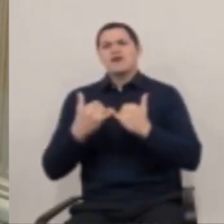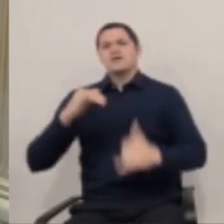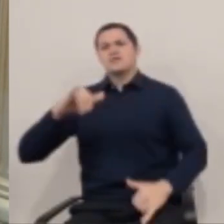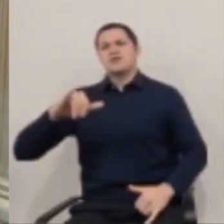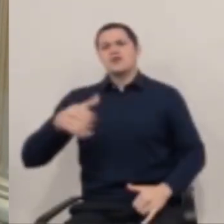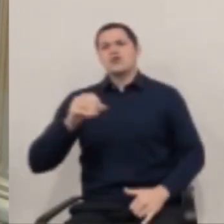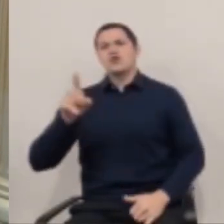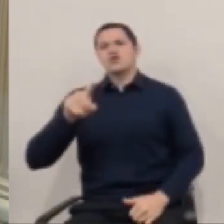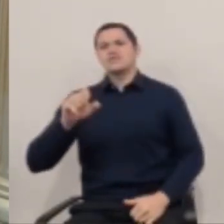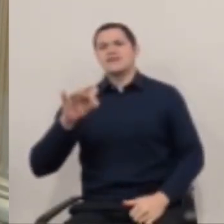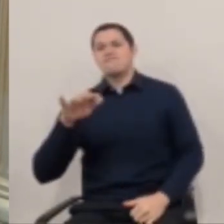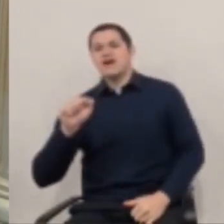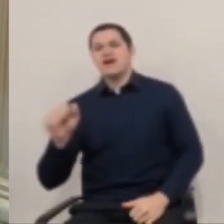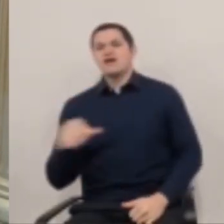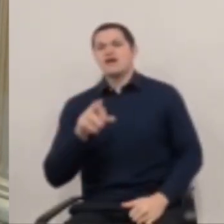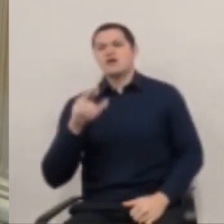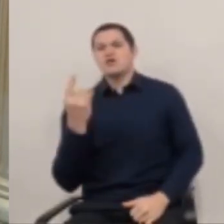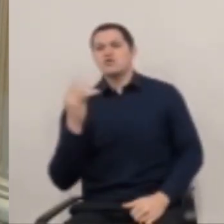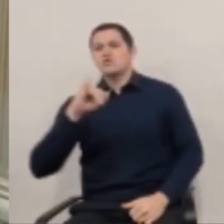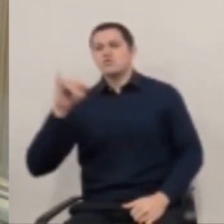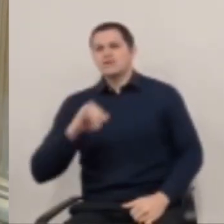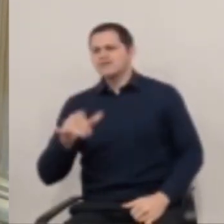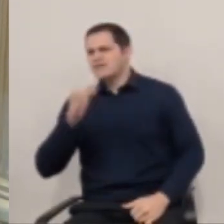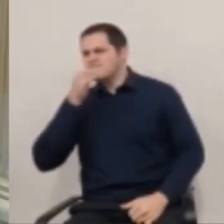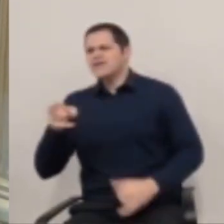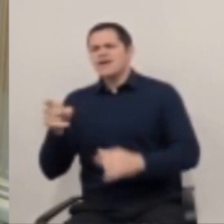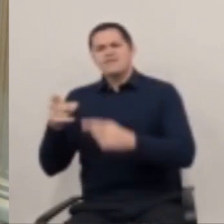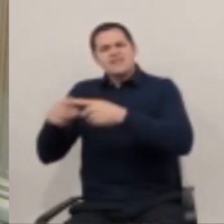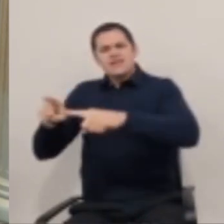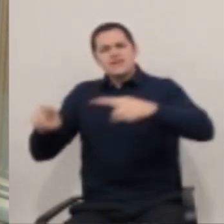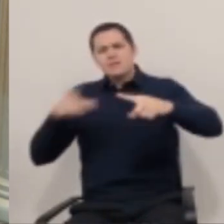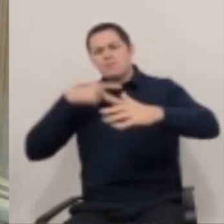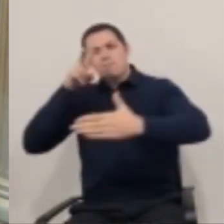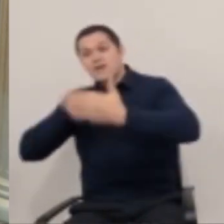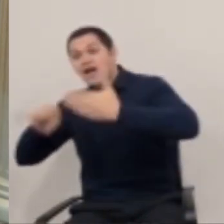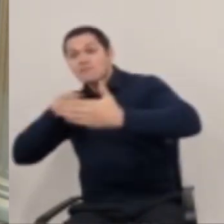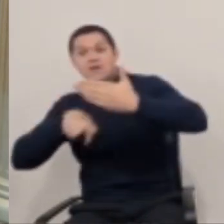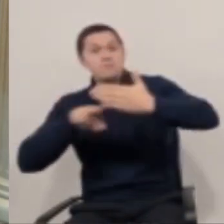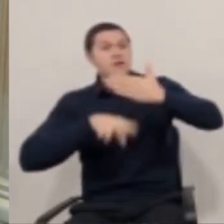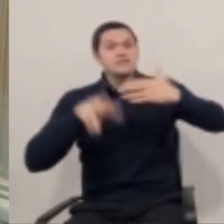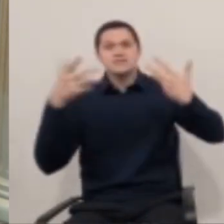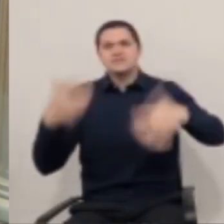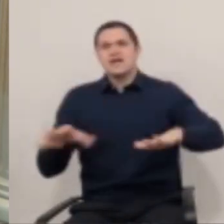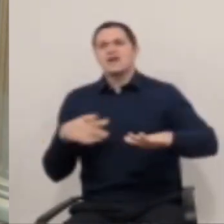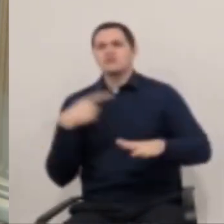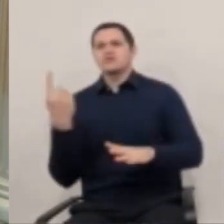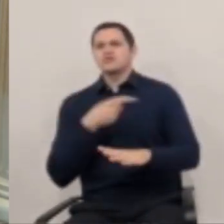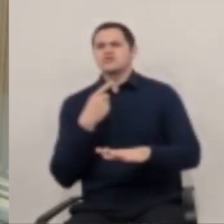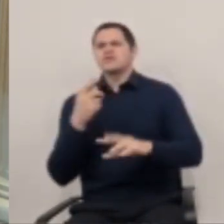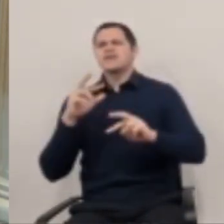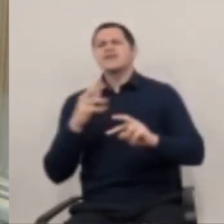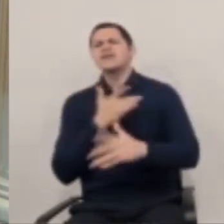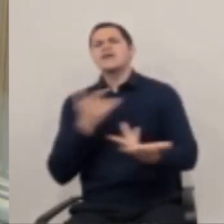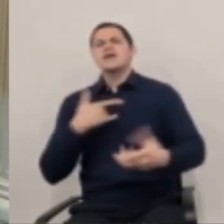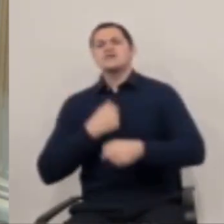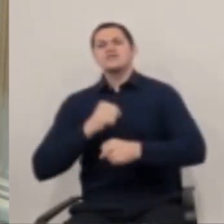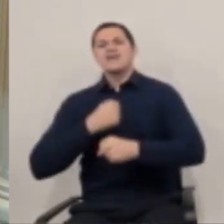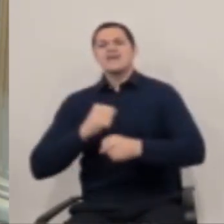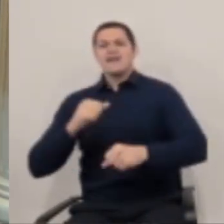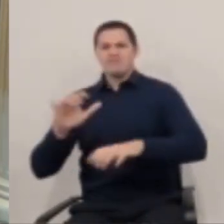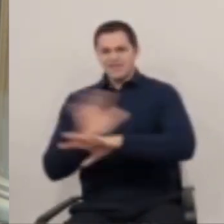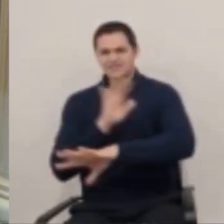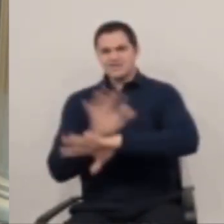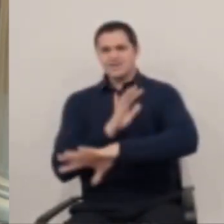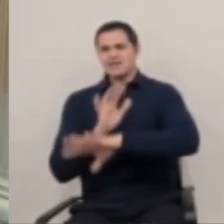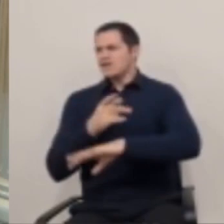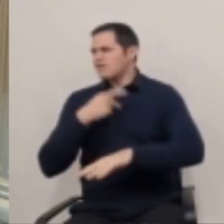parte del colectivo Otras Maneras de Mirar, con quien realizamos talleres de cine en espacios diversos, específicamente para explorar la creación audiovisual de la ceguera,